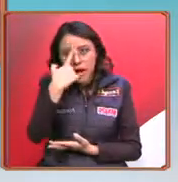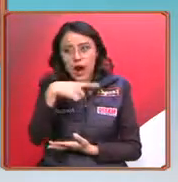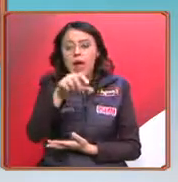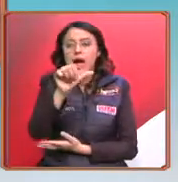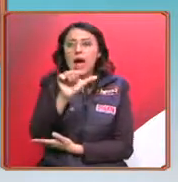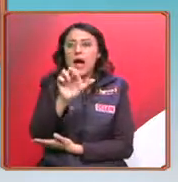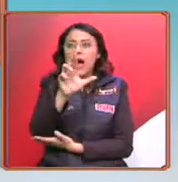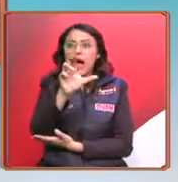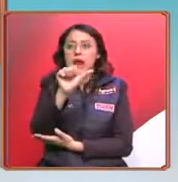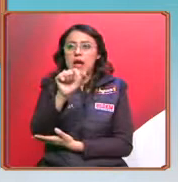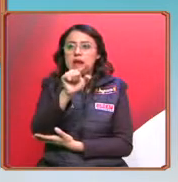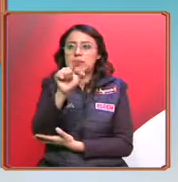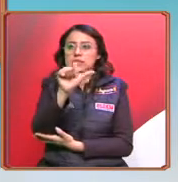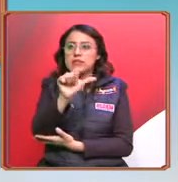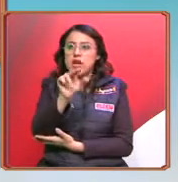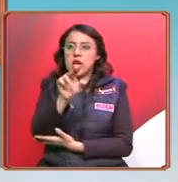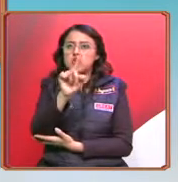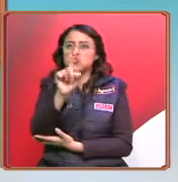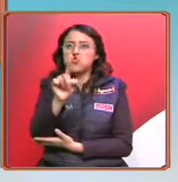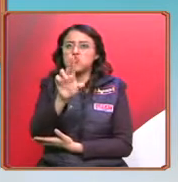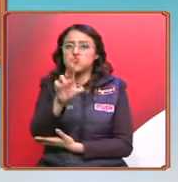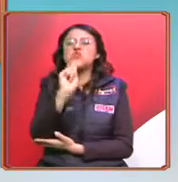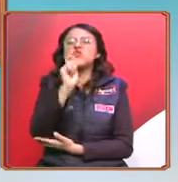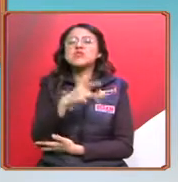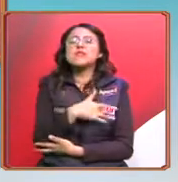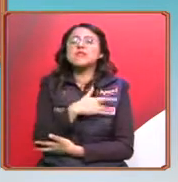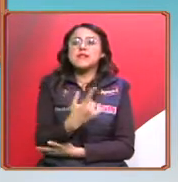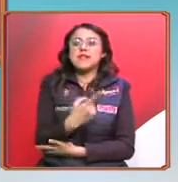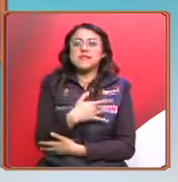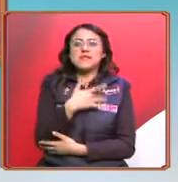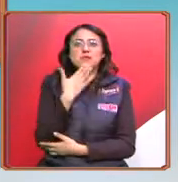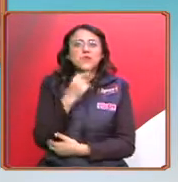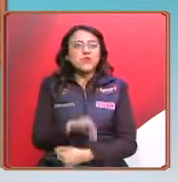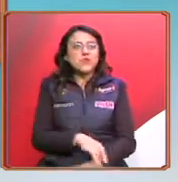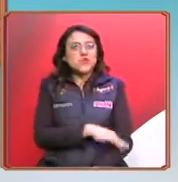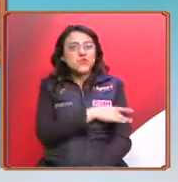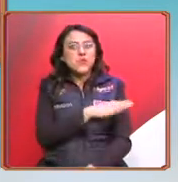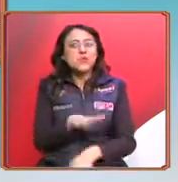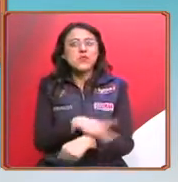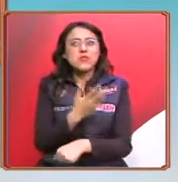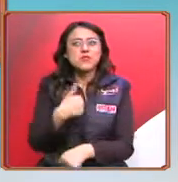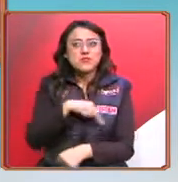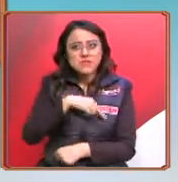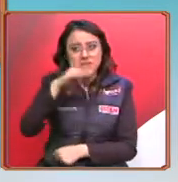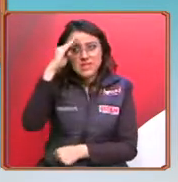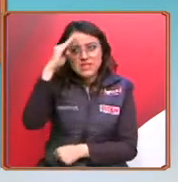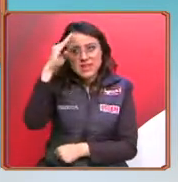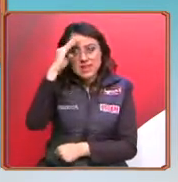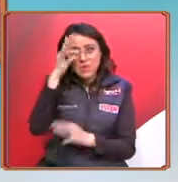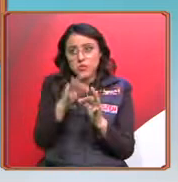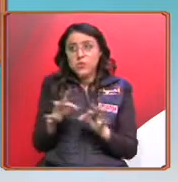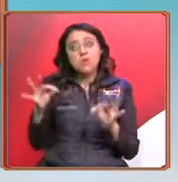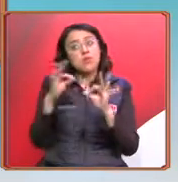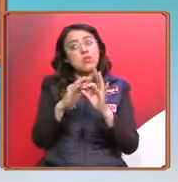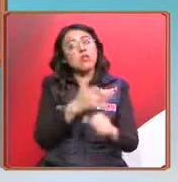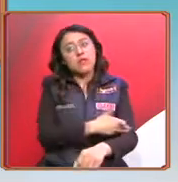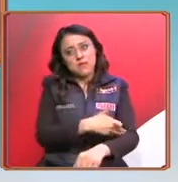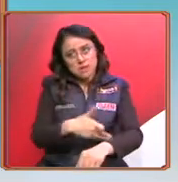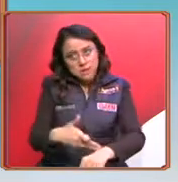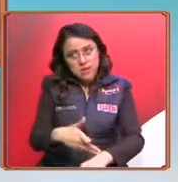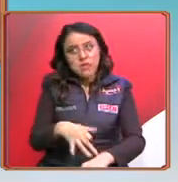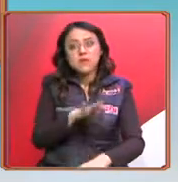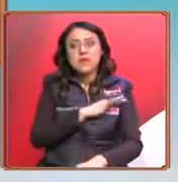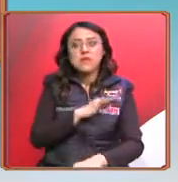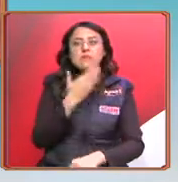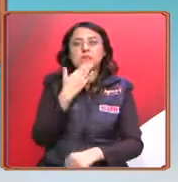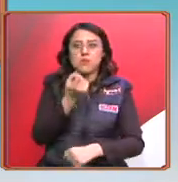que sientes de ver a los niños? Sí, a nosotros nos emociona mucho, porque en Aranzazú pensamos que la familia es lo primero. Entonces, este es un granito de